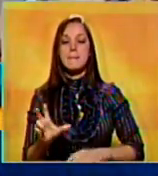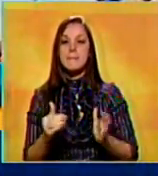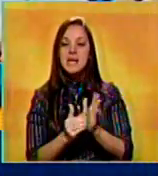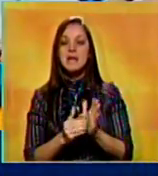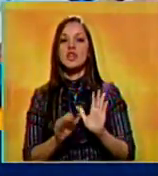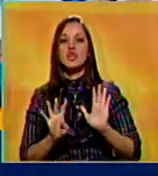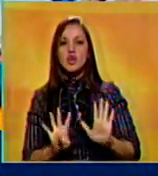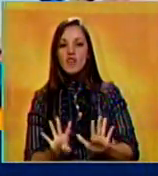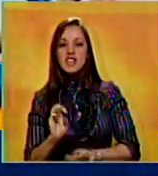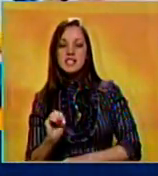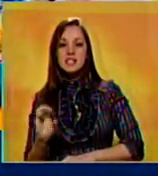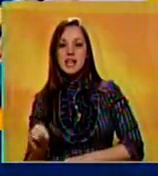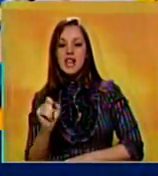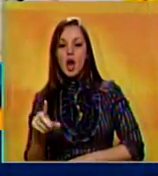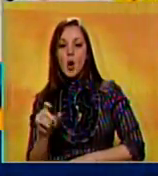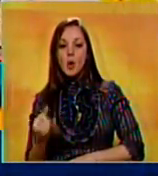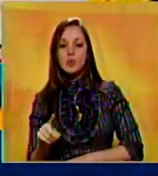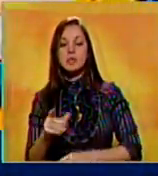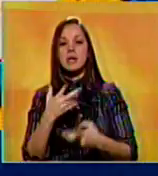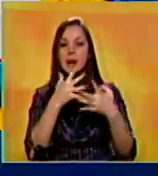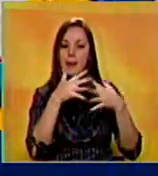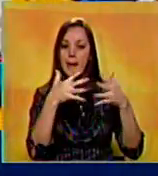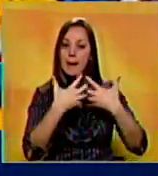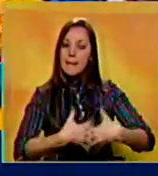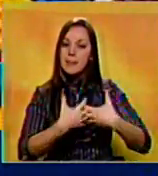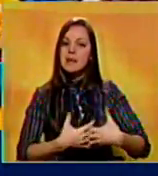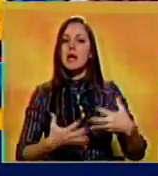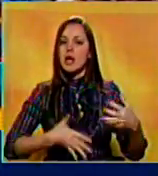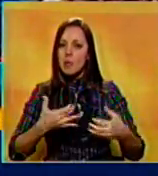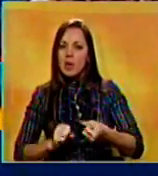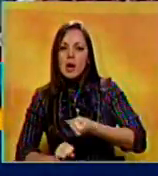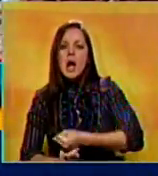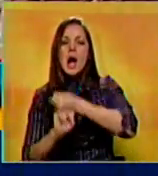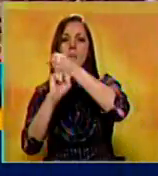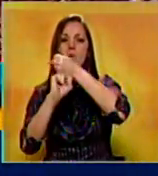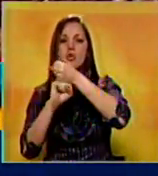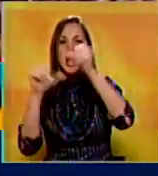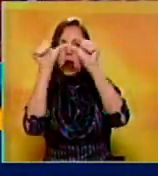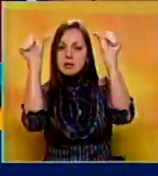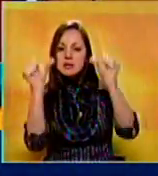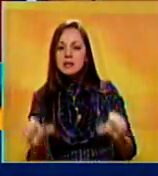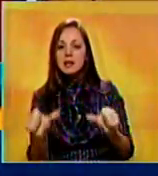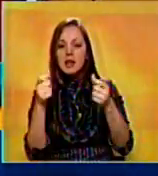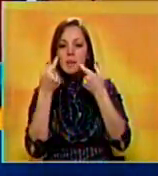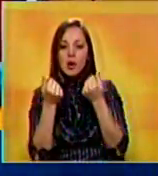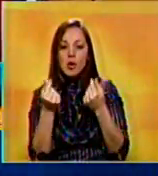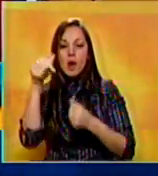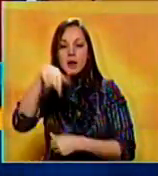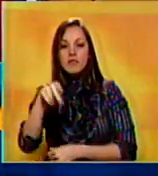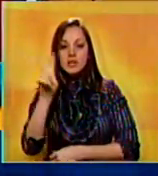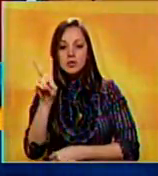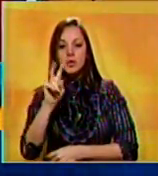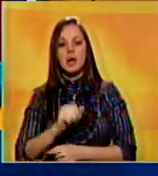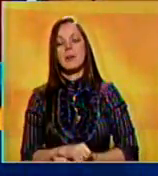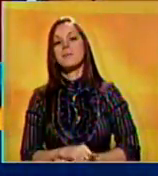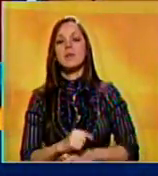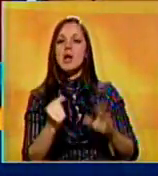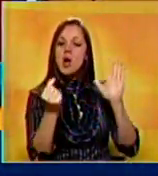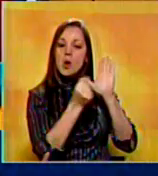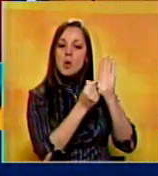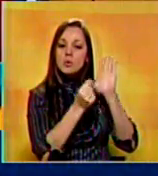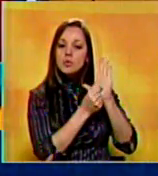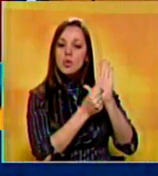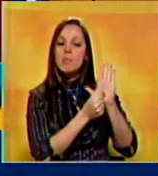empresas que ayudarán a fortalecer el sistema económico en Venezuela. Y un número clave negativo,